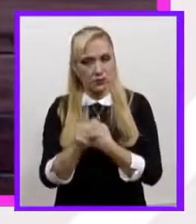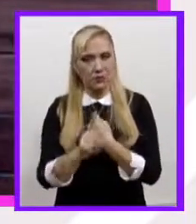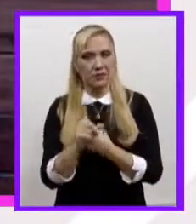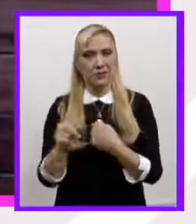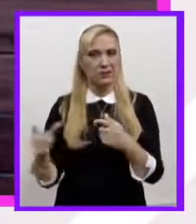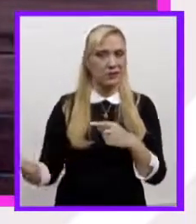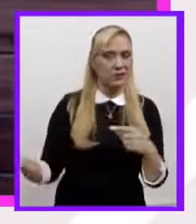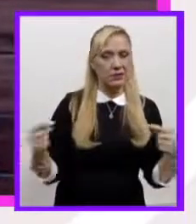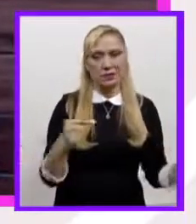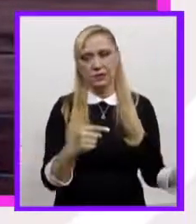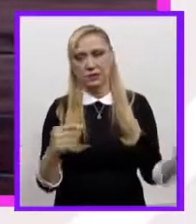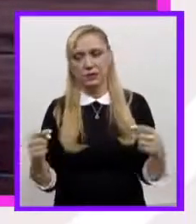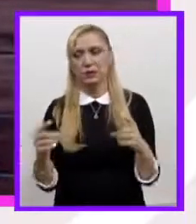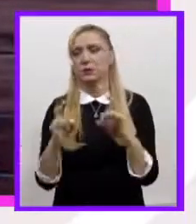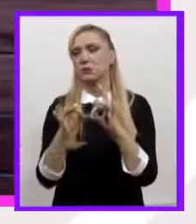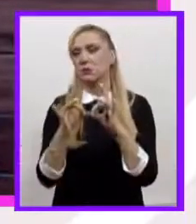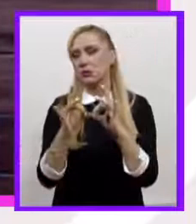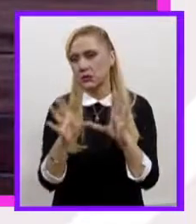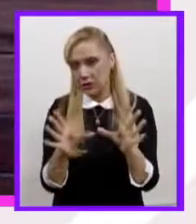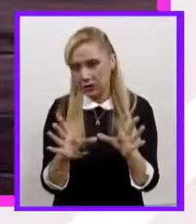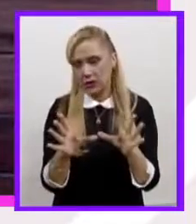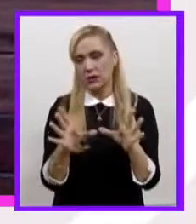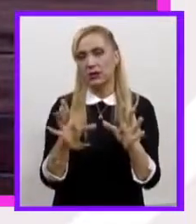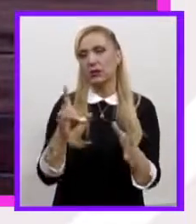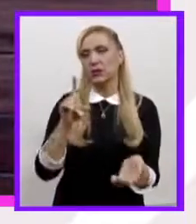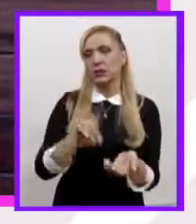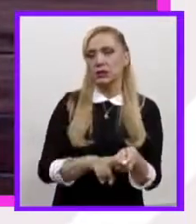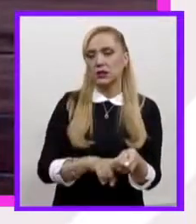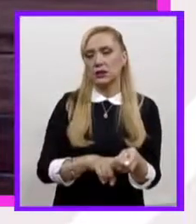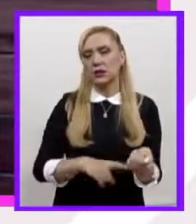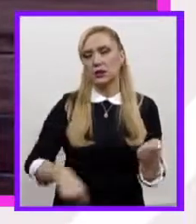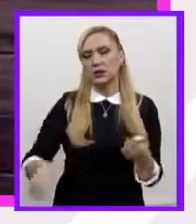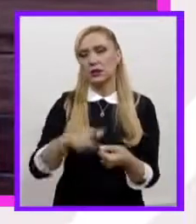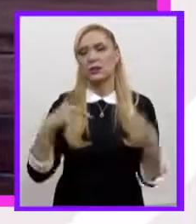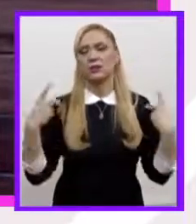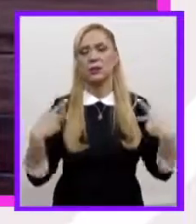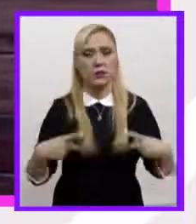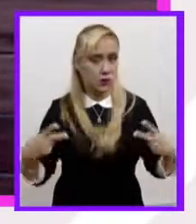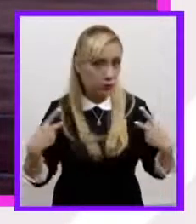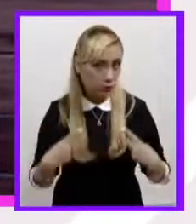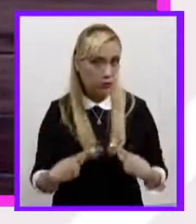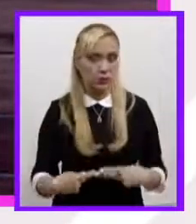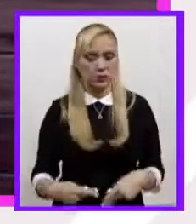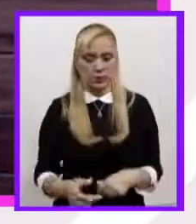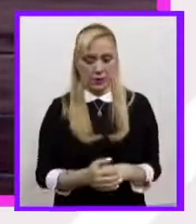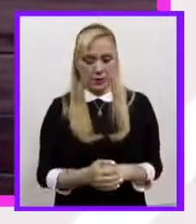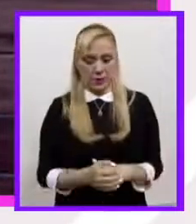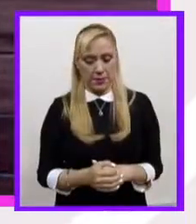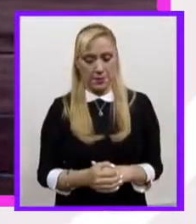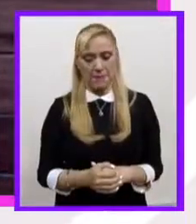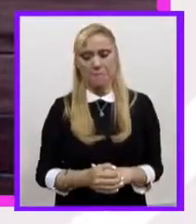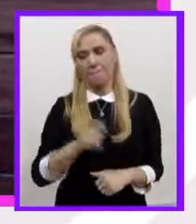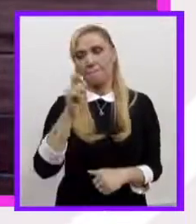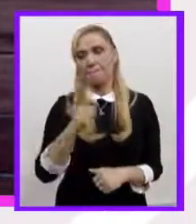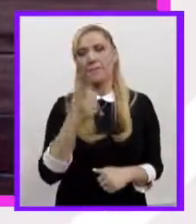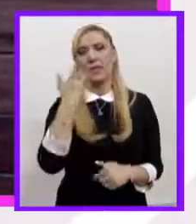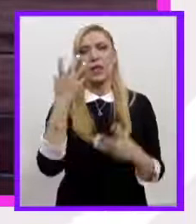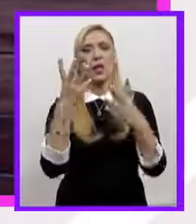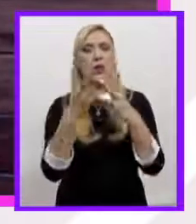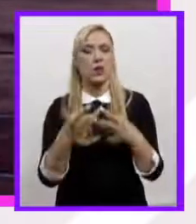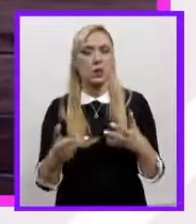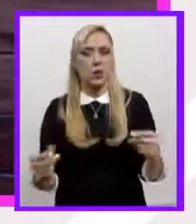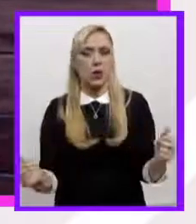dificultades que se presentan entre los y les ciudadanos, ¿no? sí, y se presenta como una solución